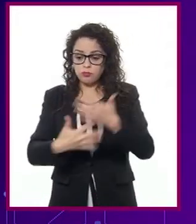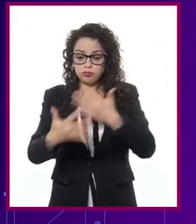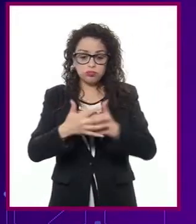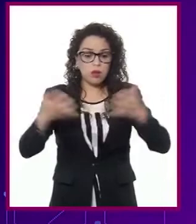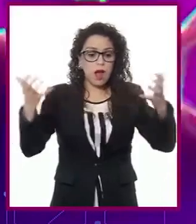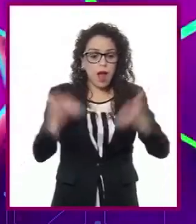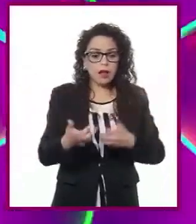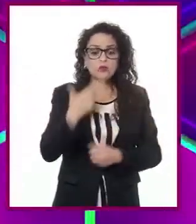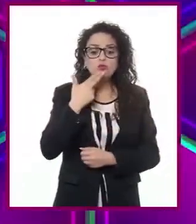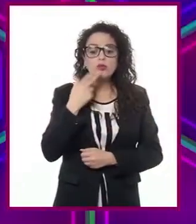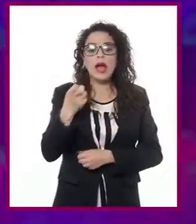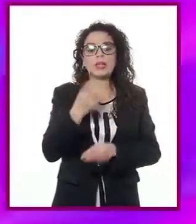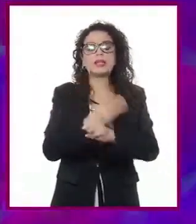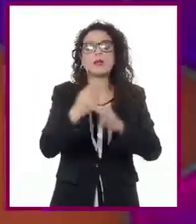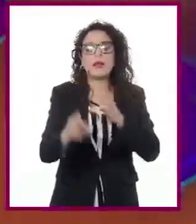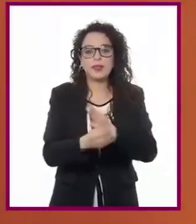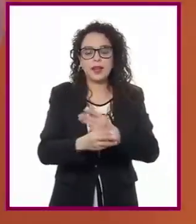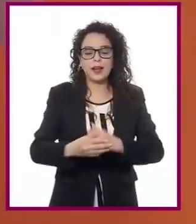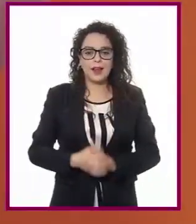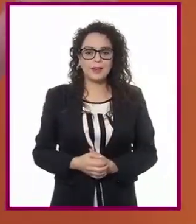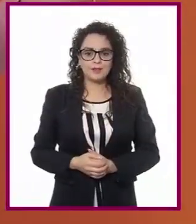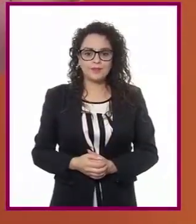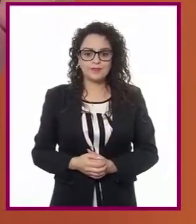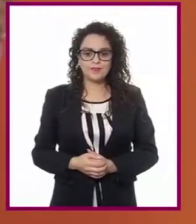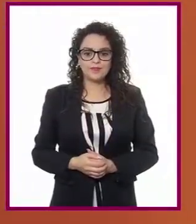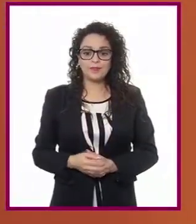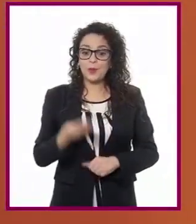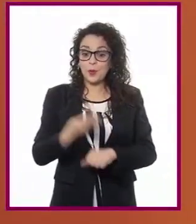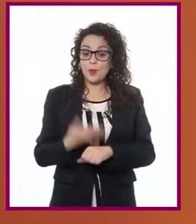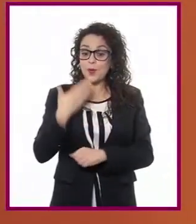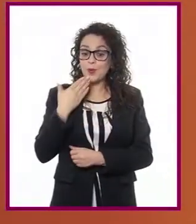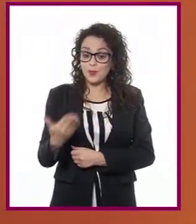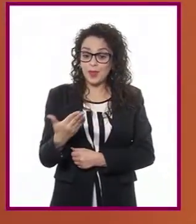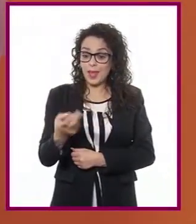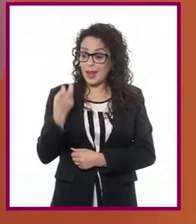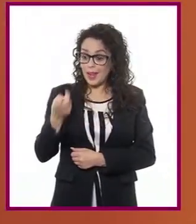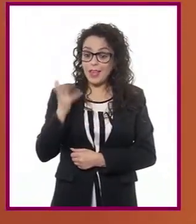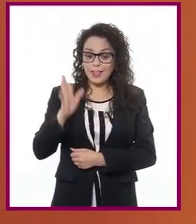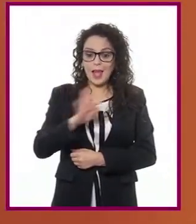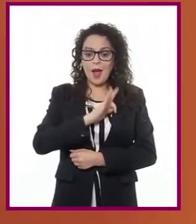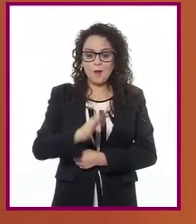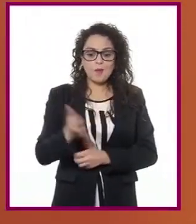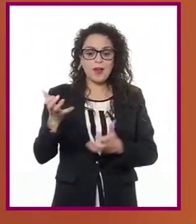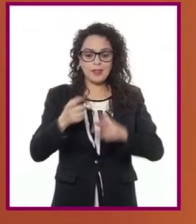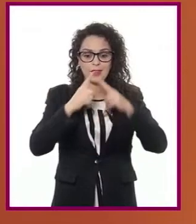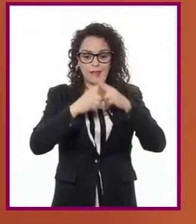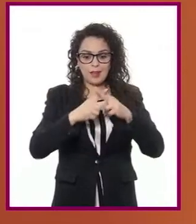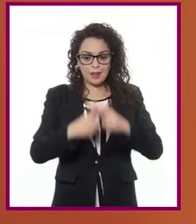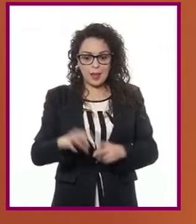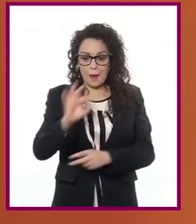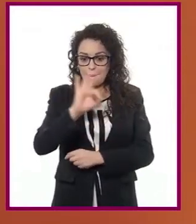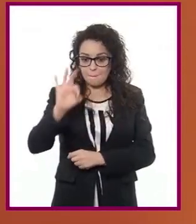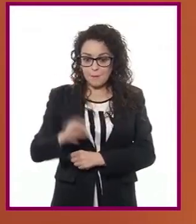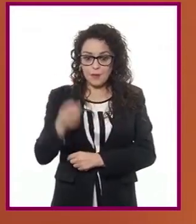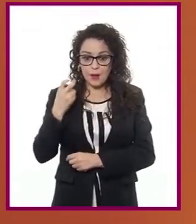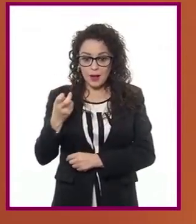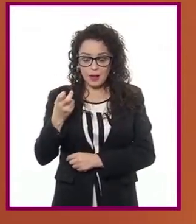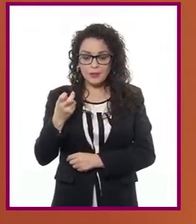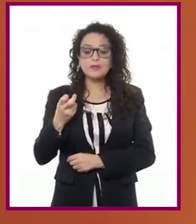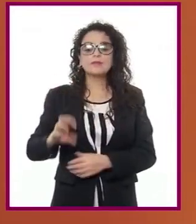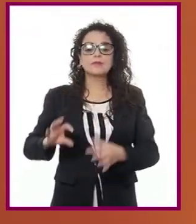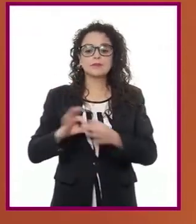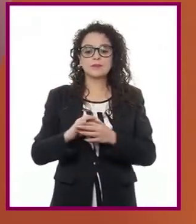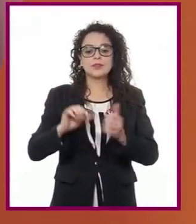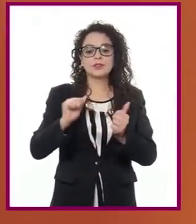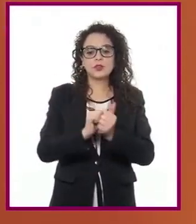tipo de material. Muy bien, con el problema anterior pudimos calcular que el porcentaje de una cantidad representa otra.